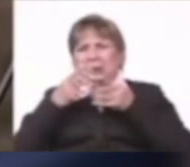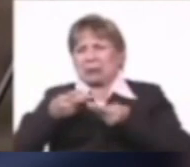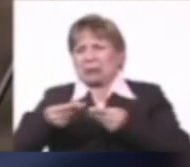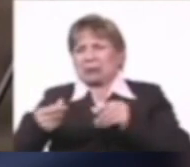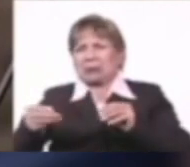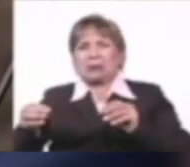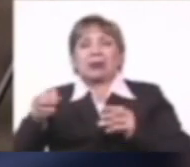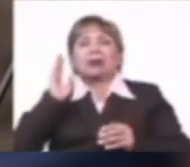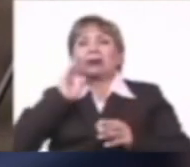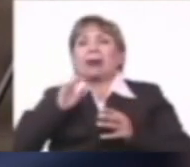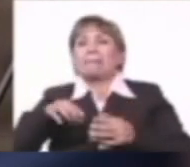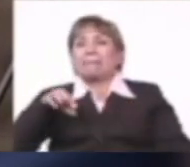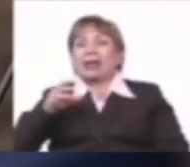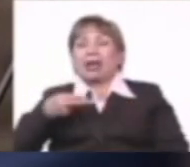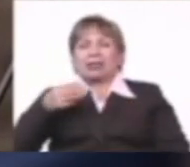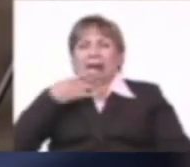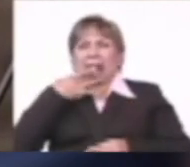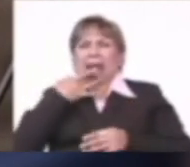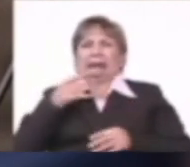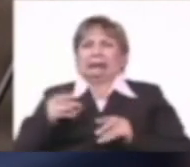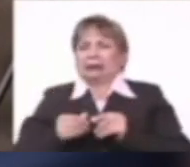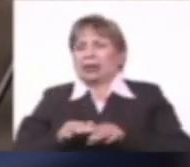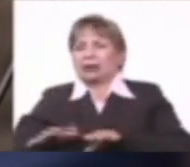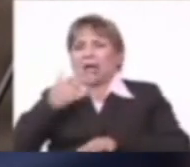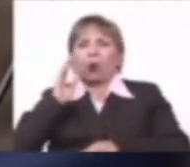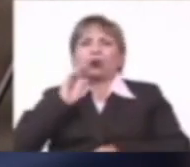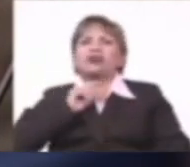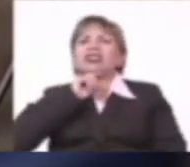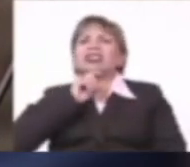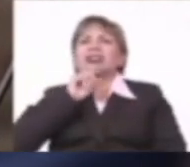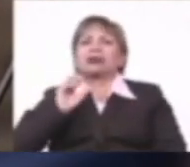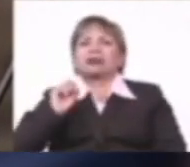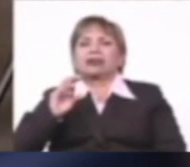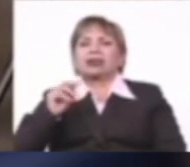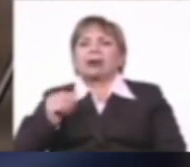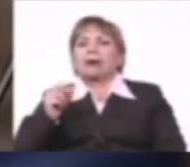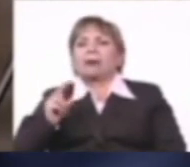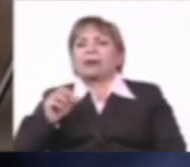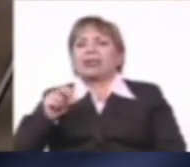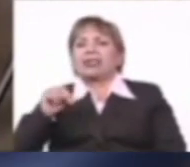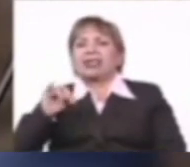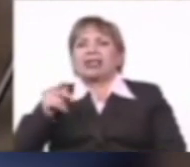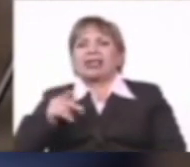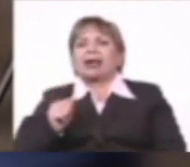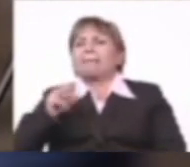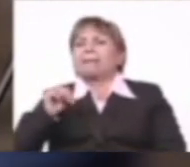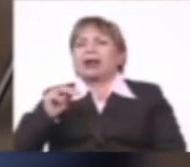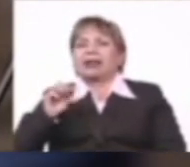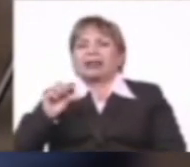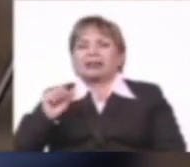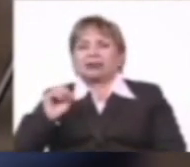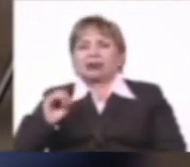con presencia de valores de pH más ácidos y mayores concentraciones de hierro, cobre, zinc, cadmio, cobalto, níquel, manganeso,